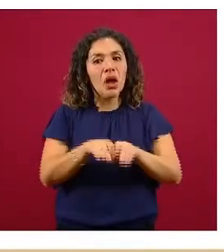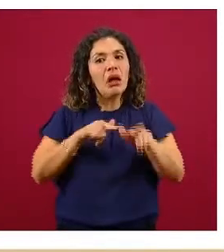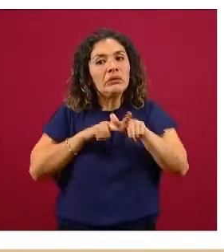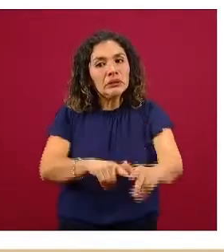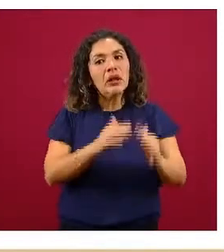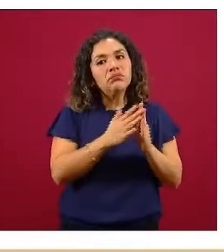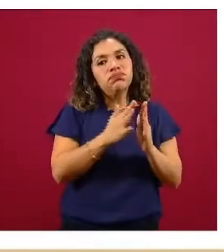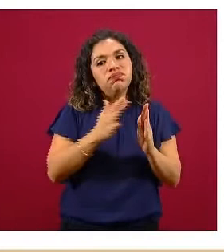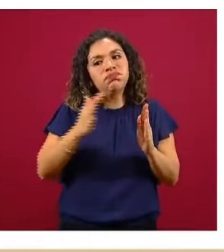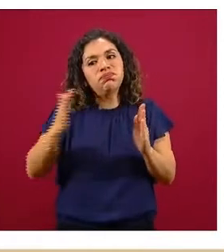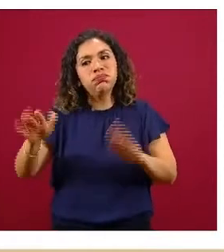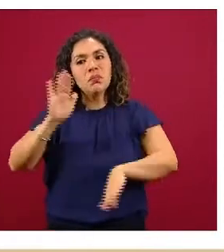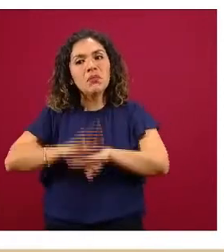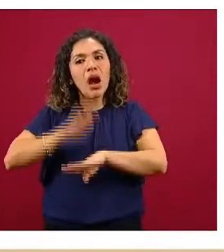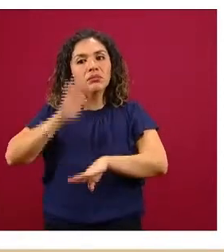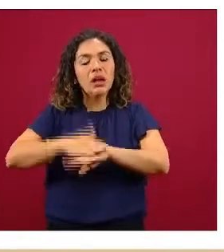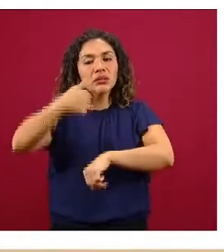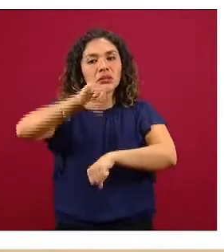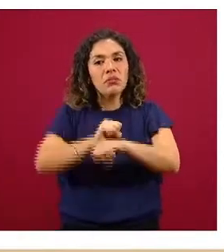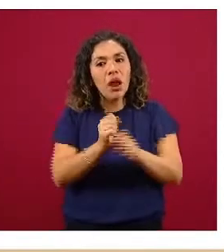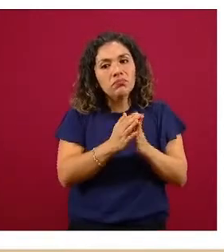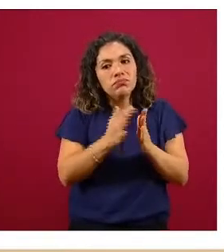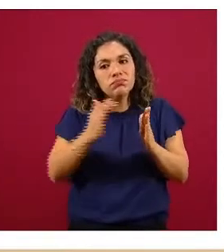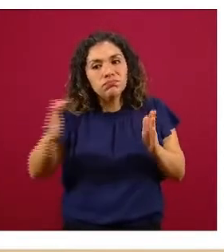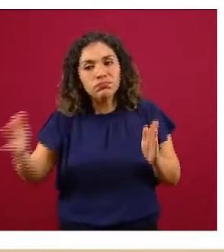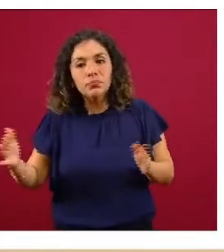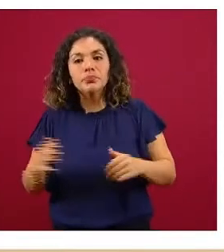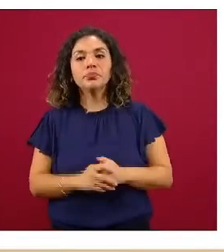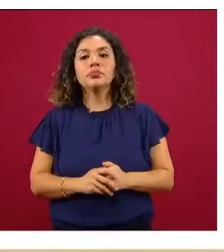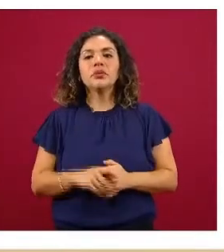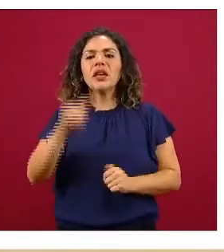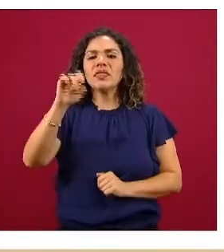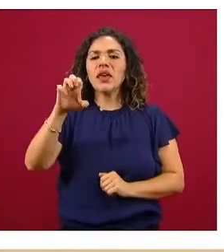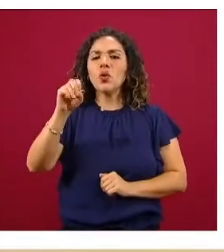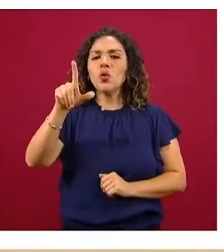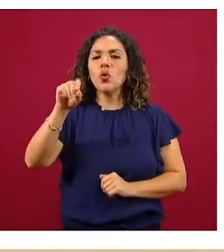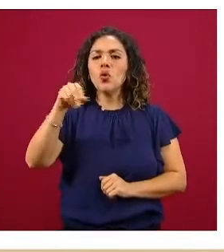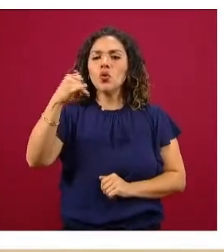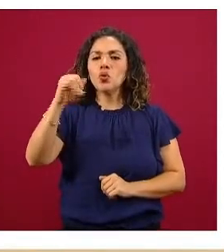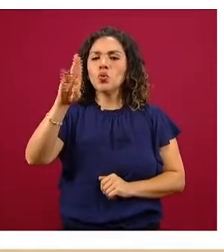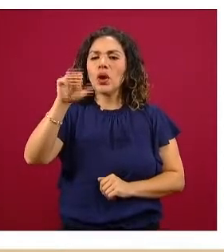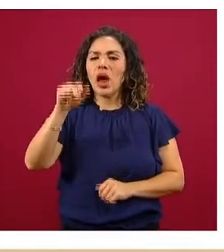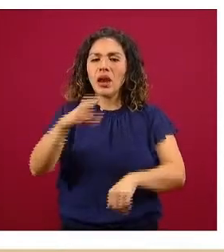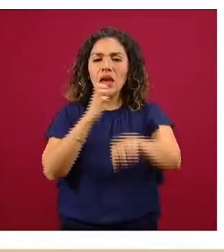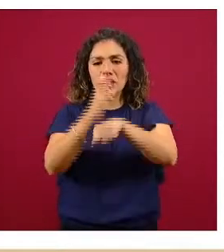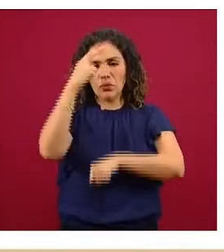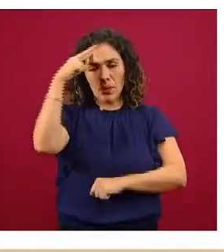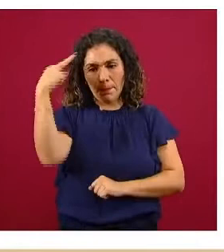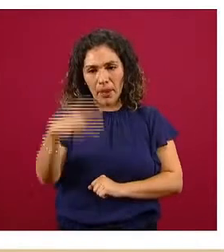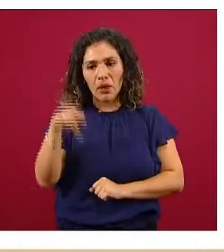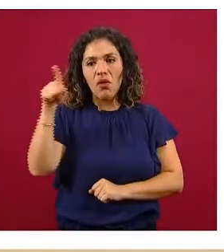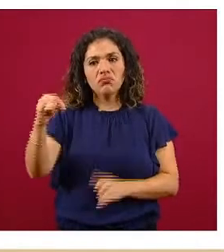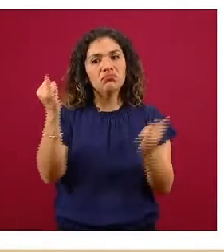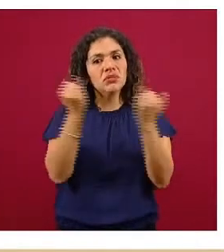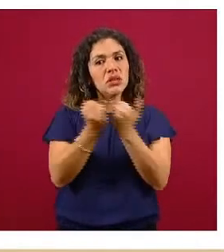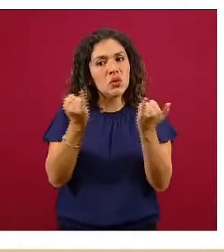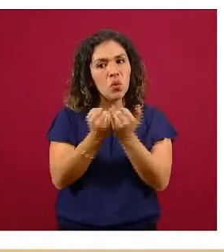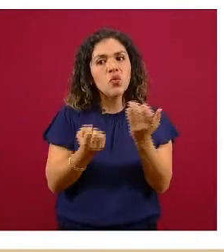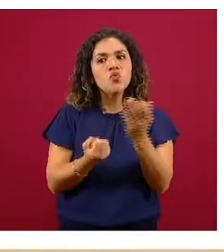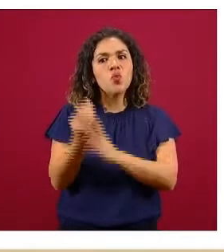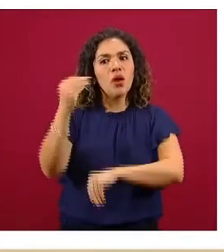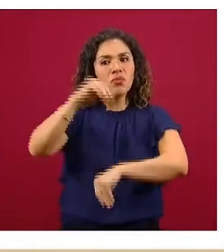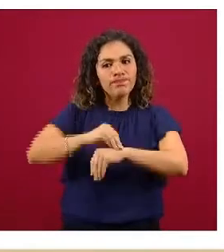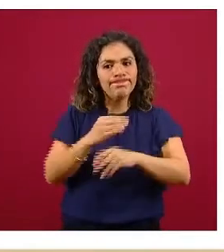durante todas las semanas aquí evidenciadas. Teoloyucan en el estado de México, también una transmisión